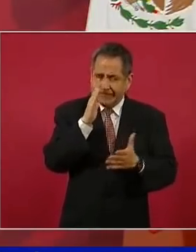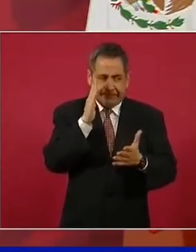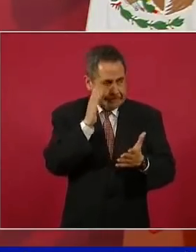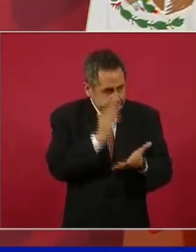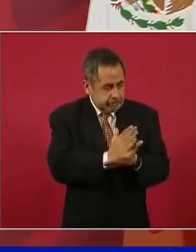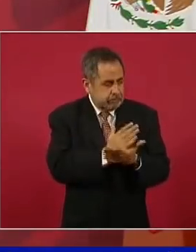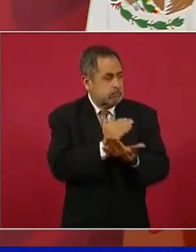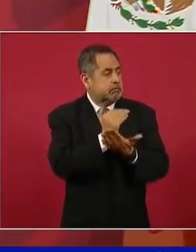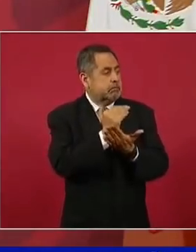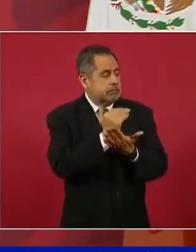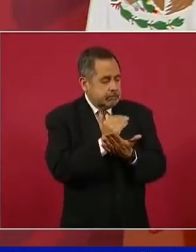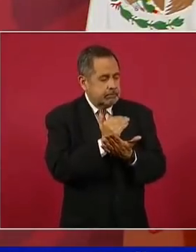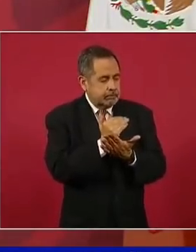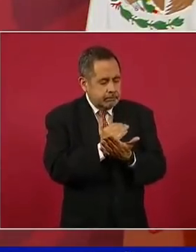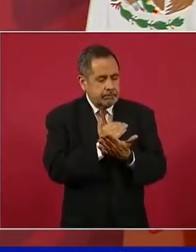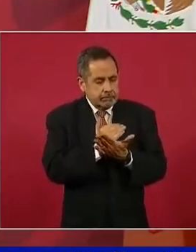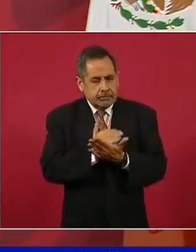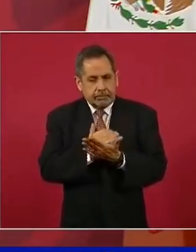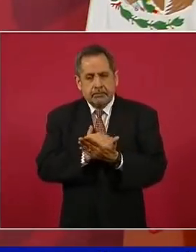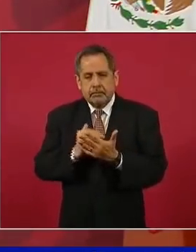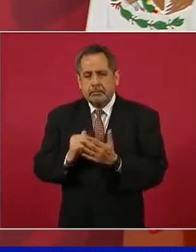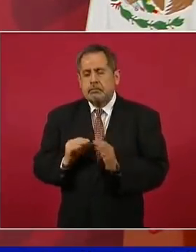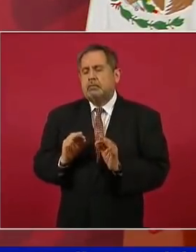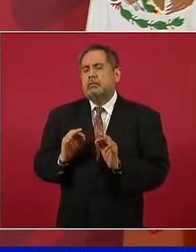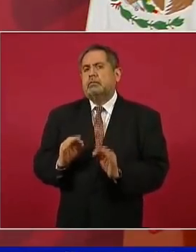Porque quedó